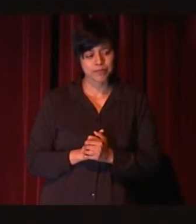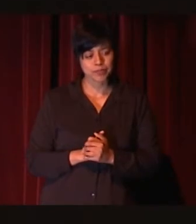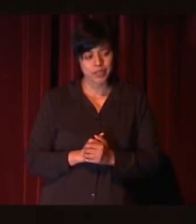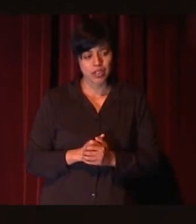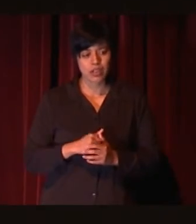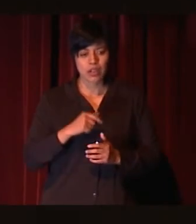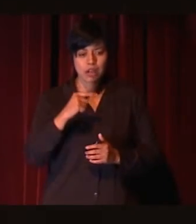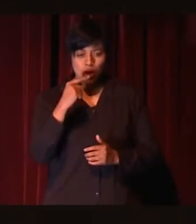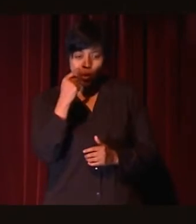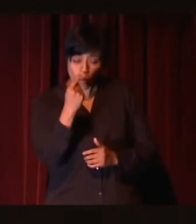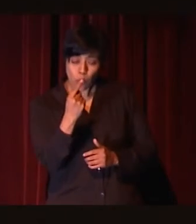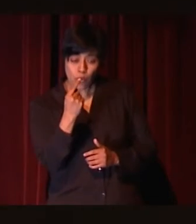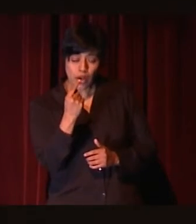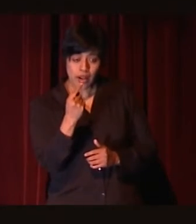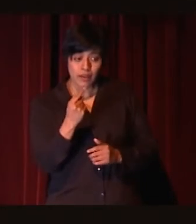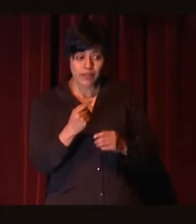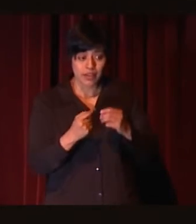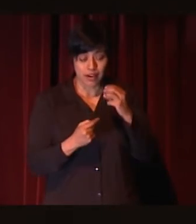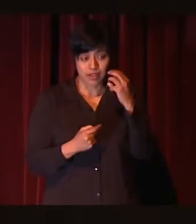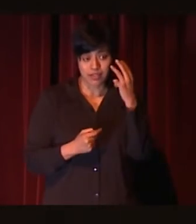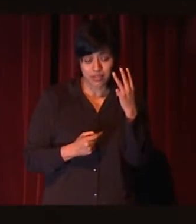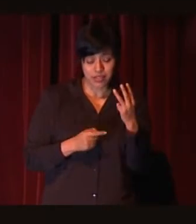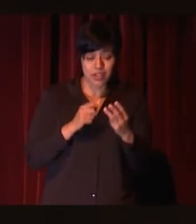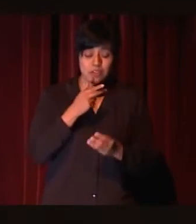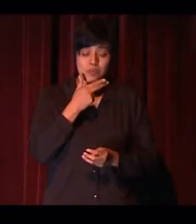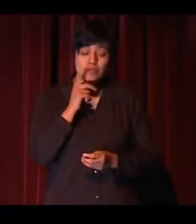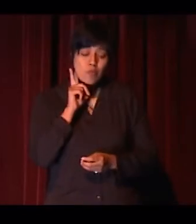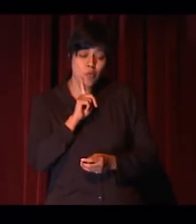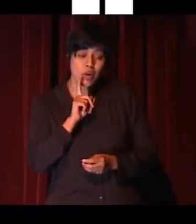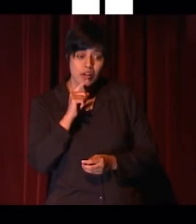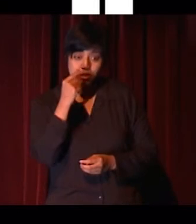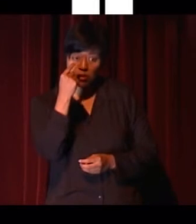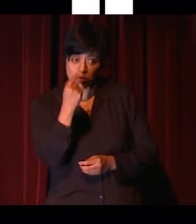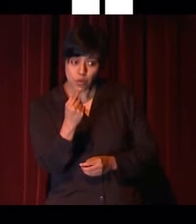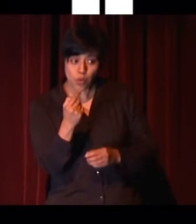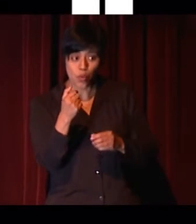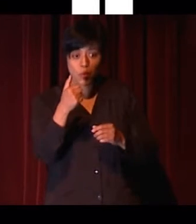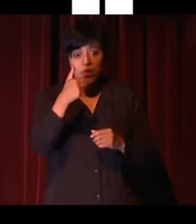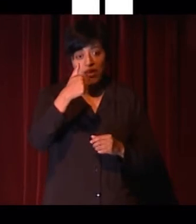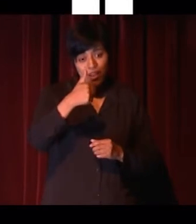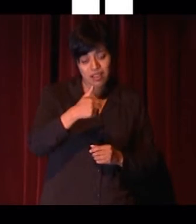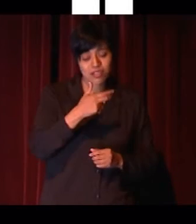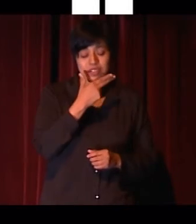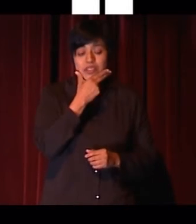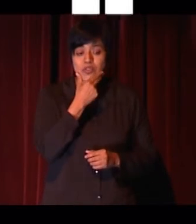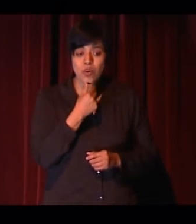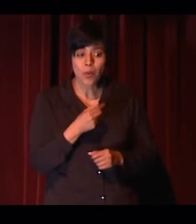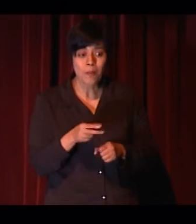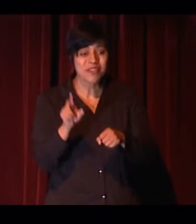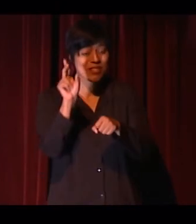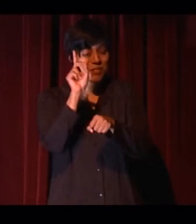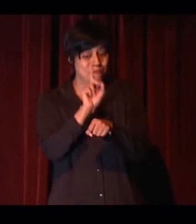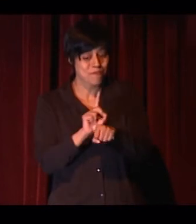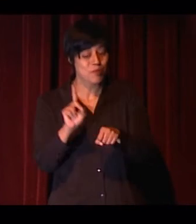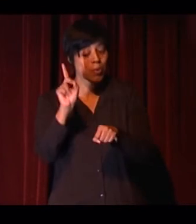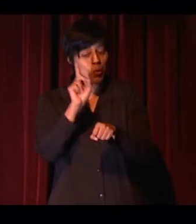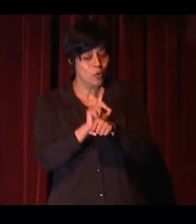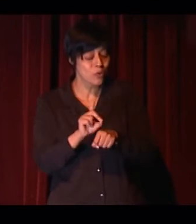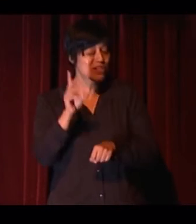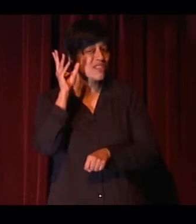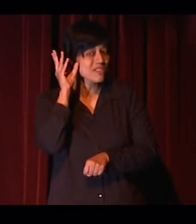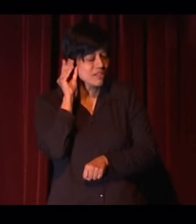una de cada tres mujeres y una cada seis hombres tiene que vivir todos los días escuchando comentarios